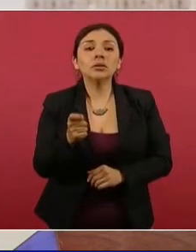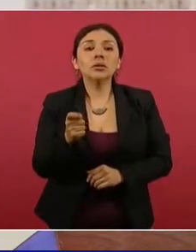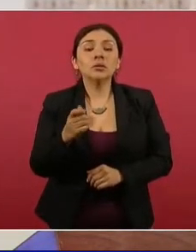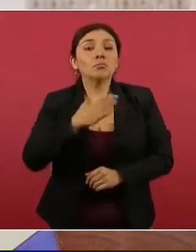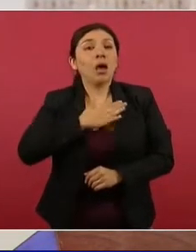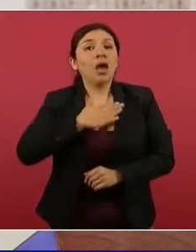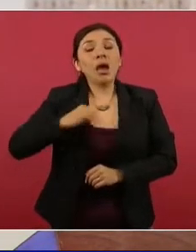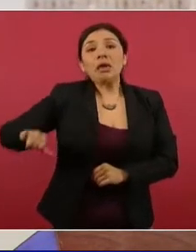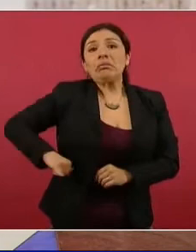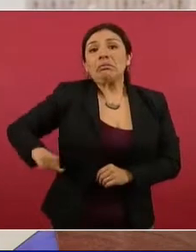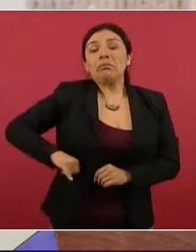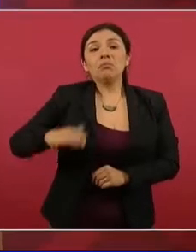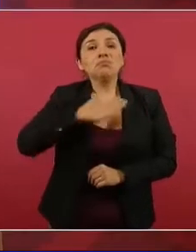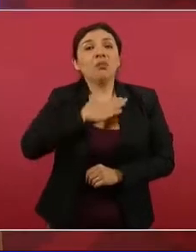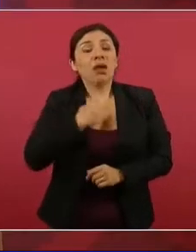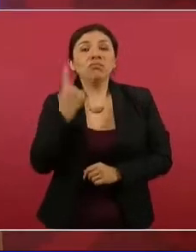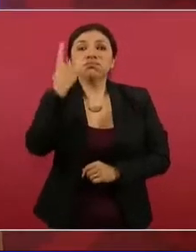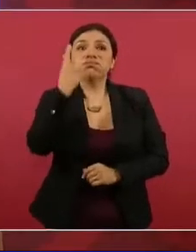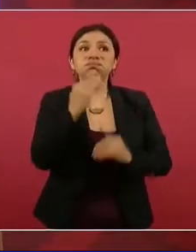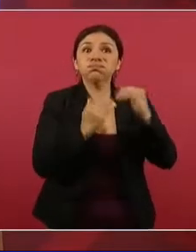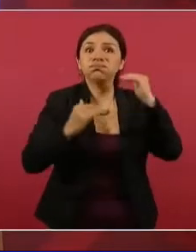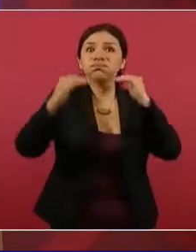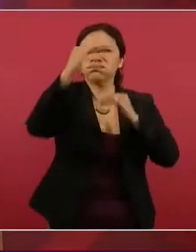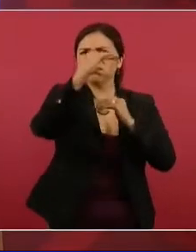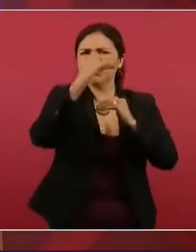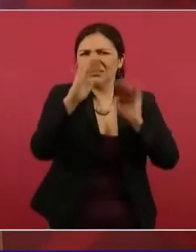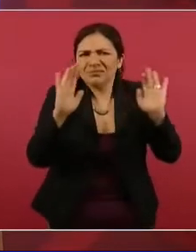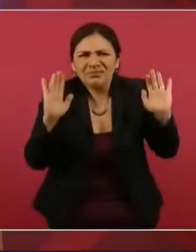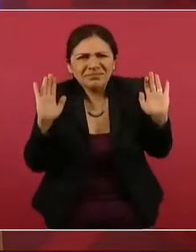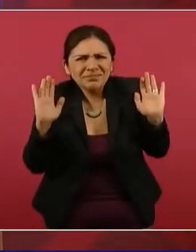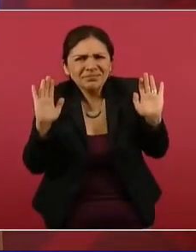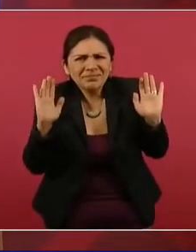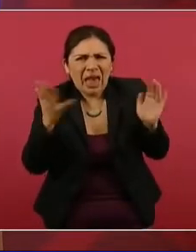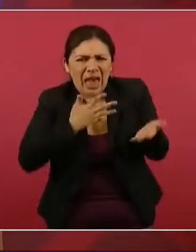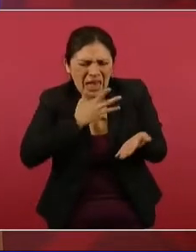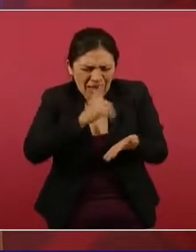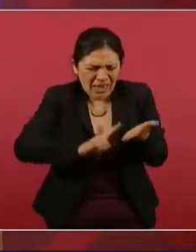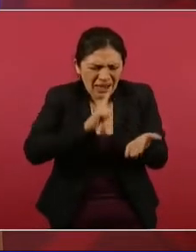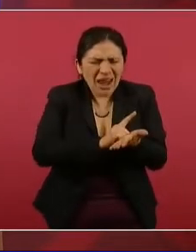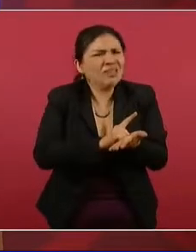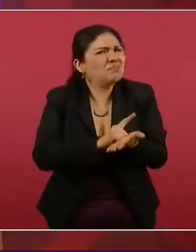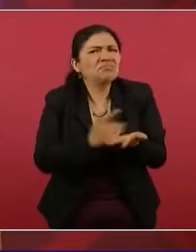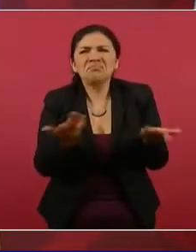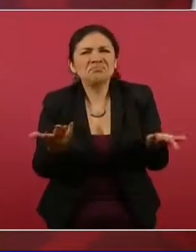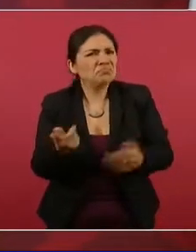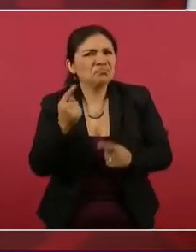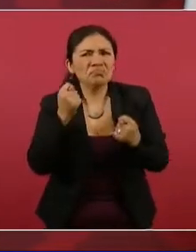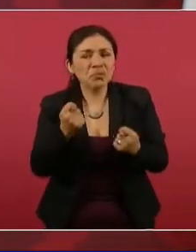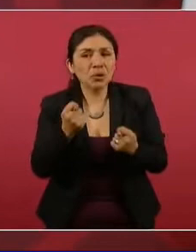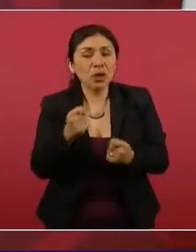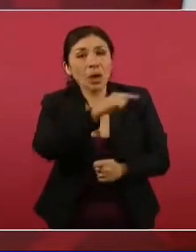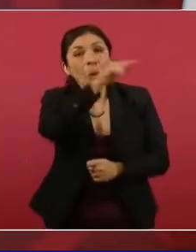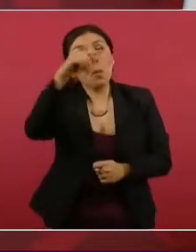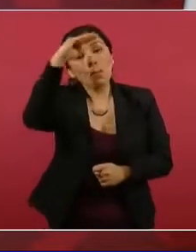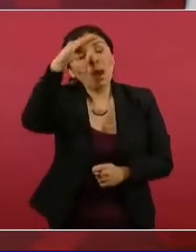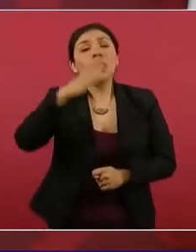en sus intereses, por legítimos que sean, que porque son